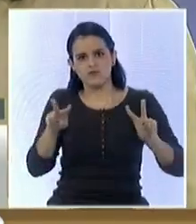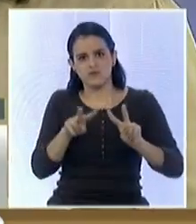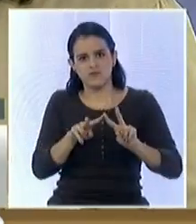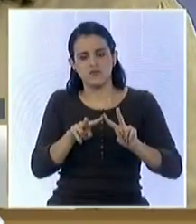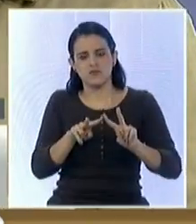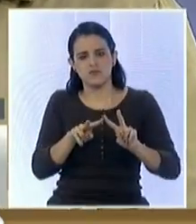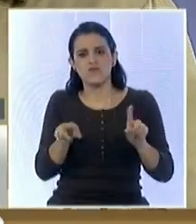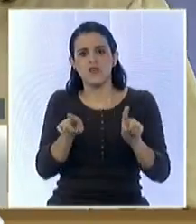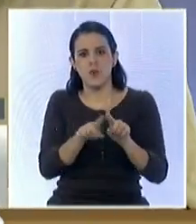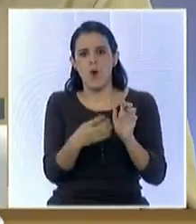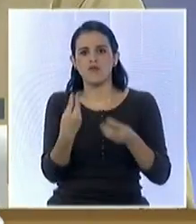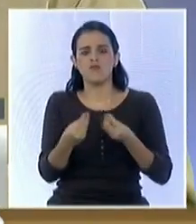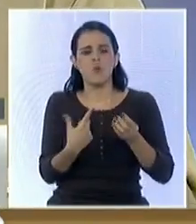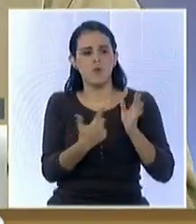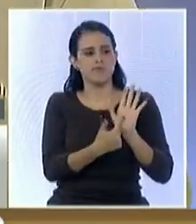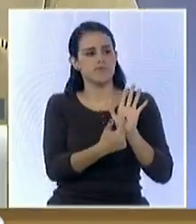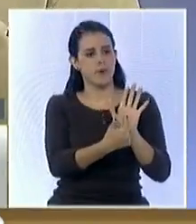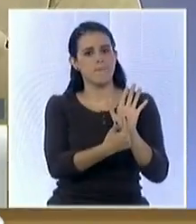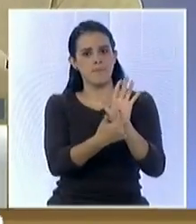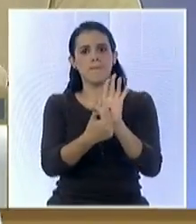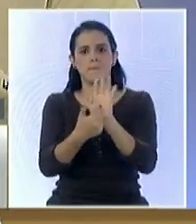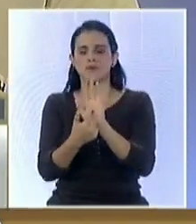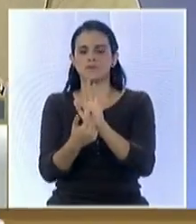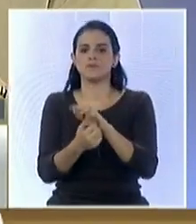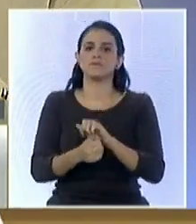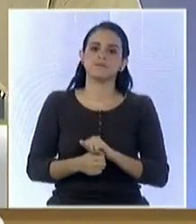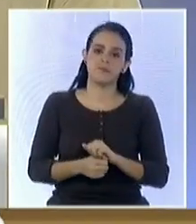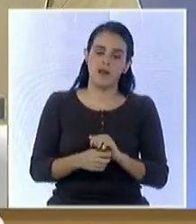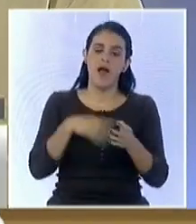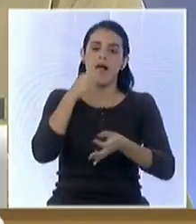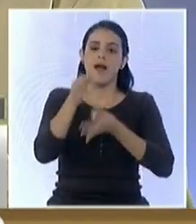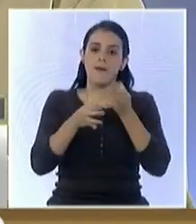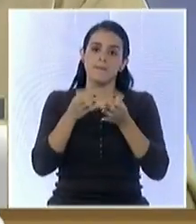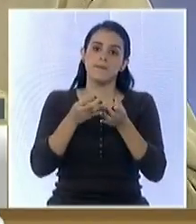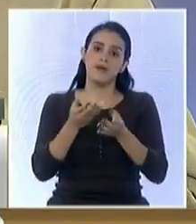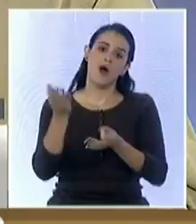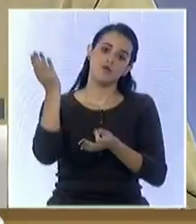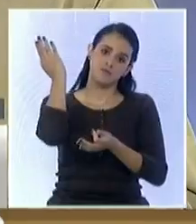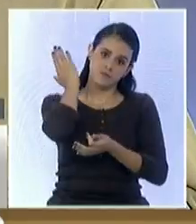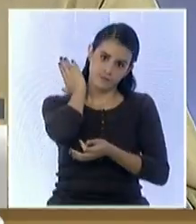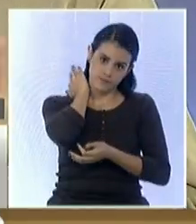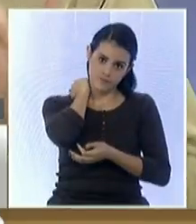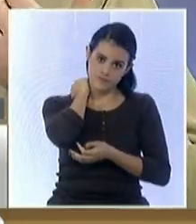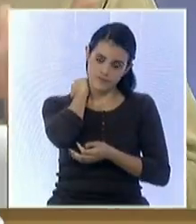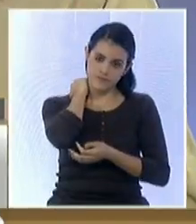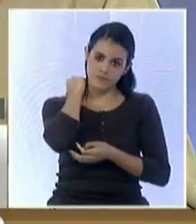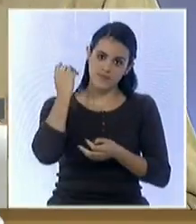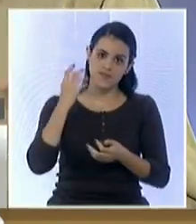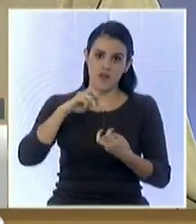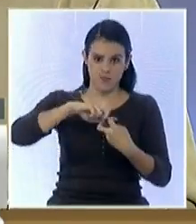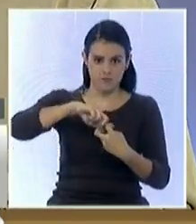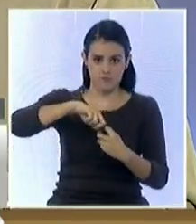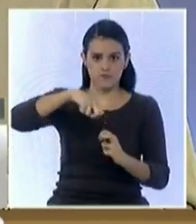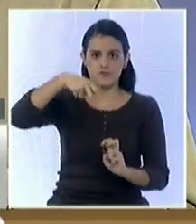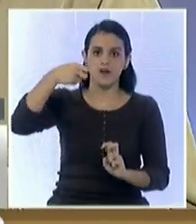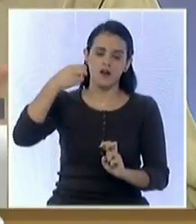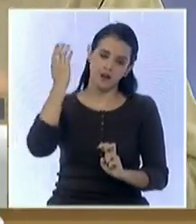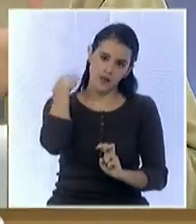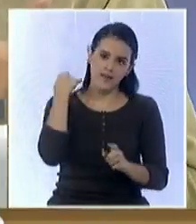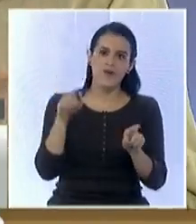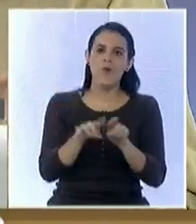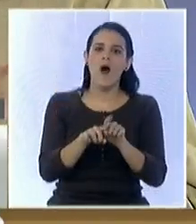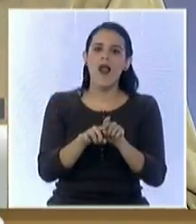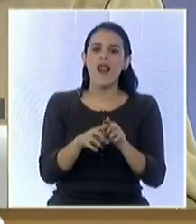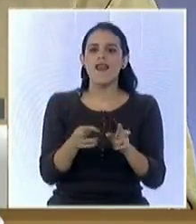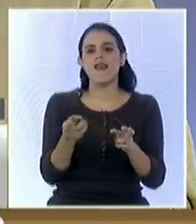función de esas creencias. En la zona alta de la espalda, nosotros normalmente ubicamos nuestras